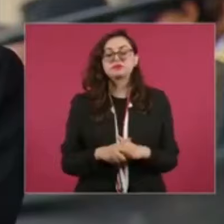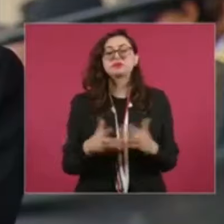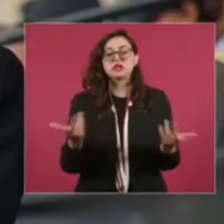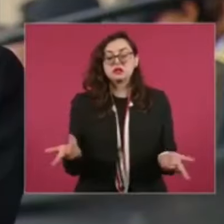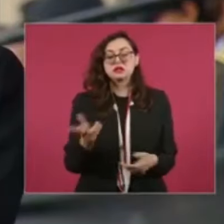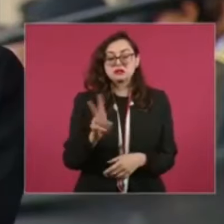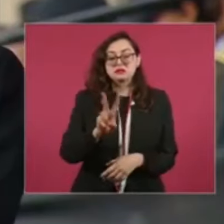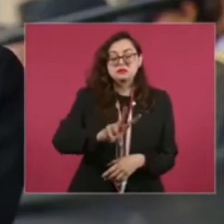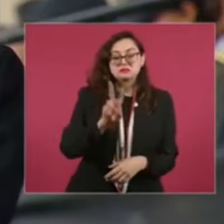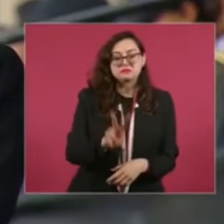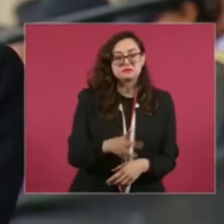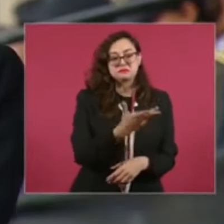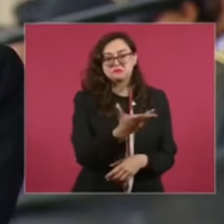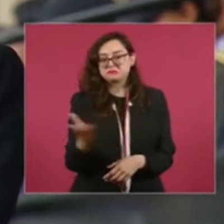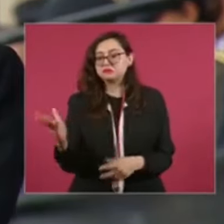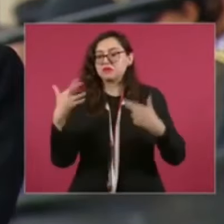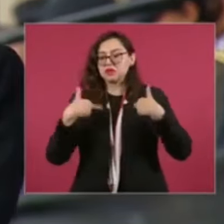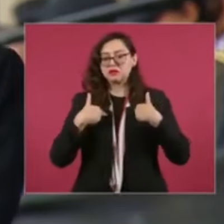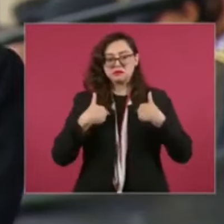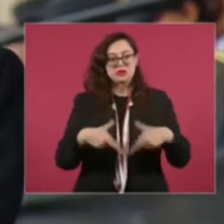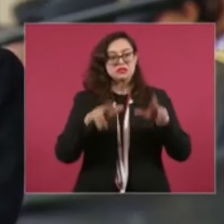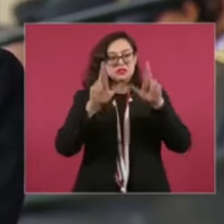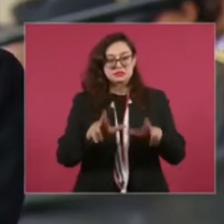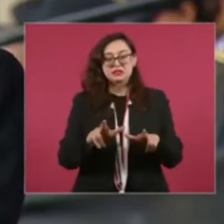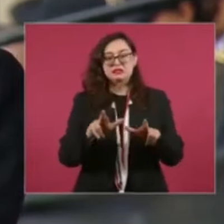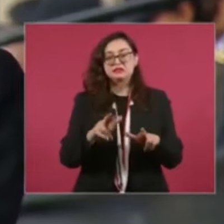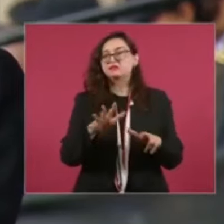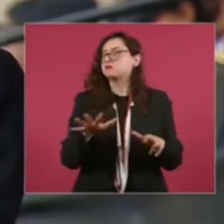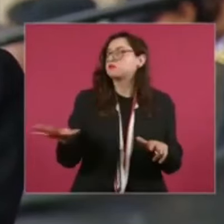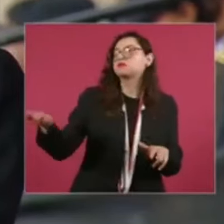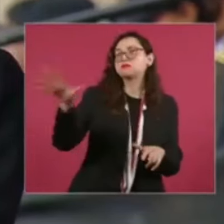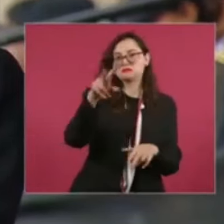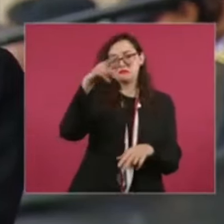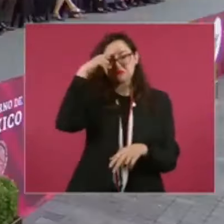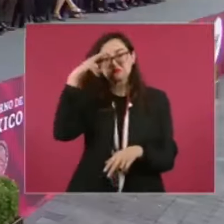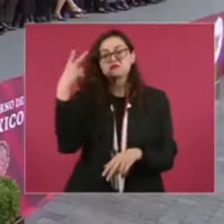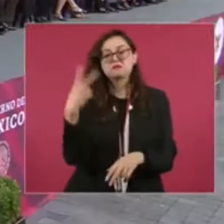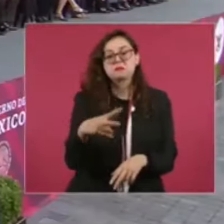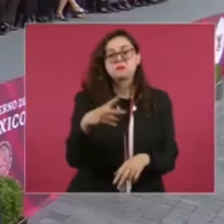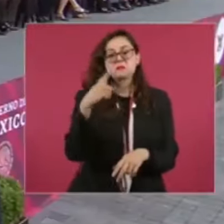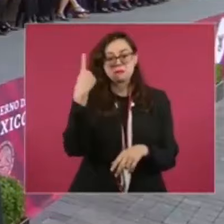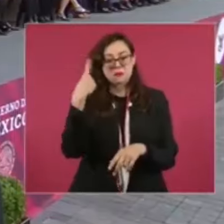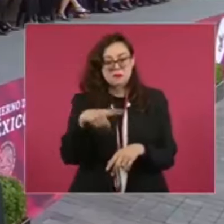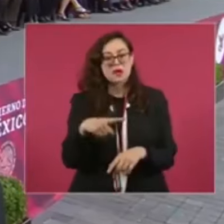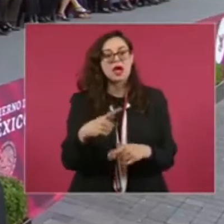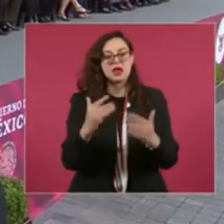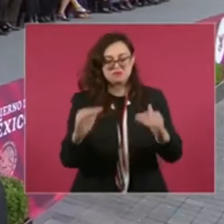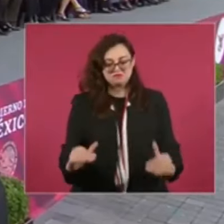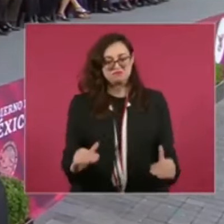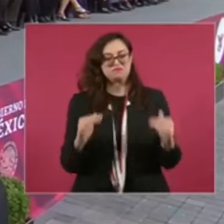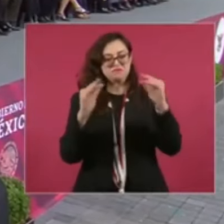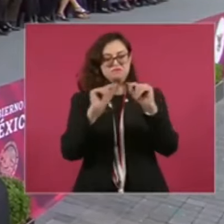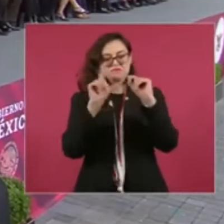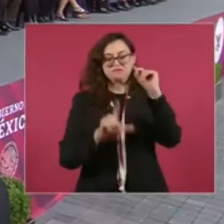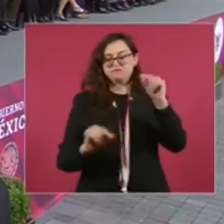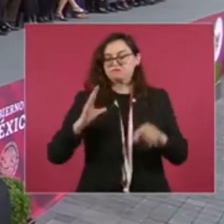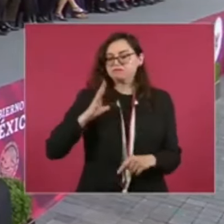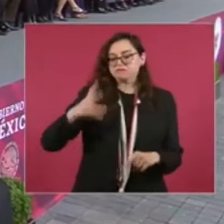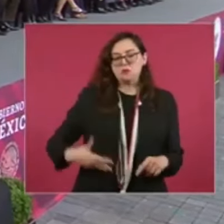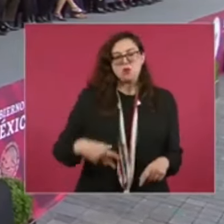sabido representar la voluntad y el deseo de las y los mexicanos para poner en alto la tierra que nos vio nacer y